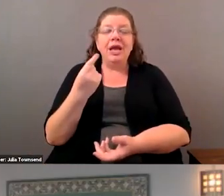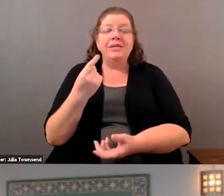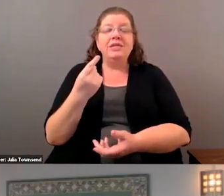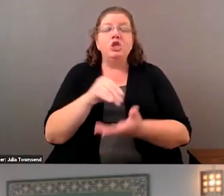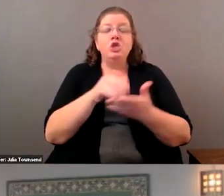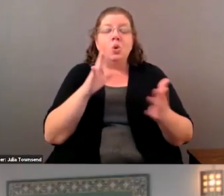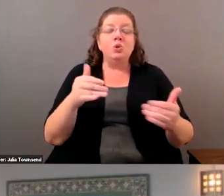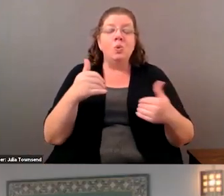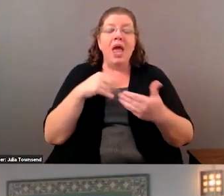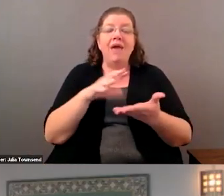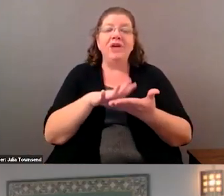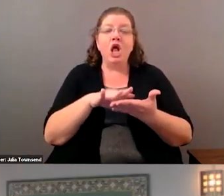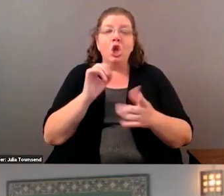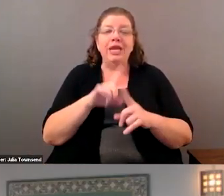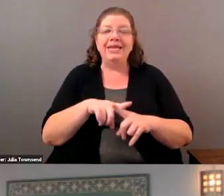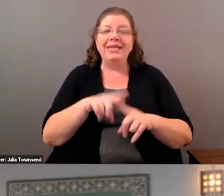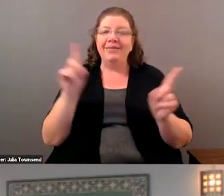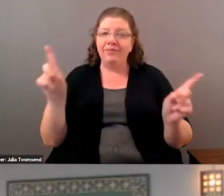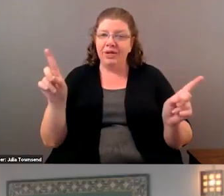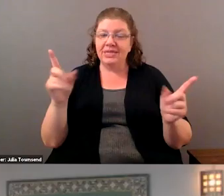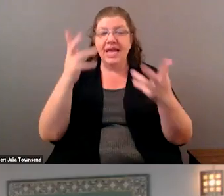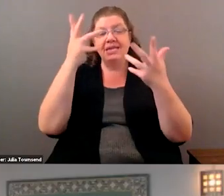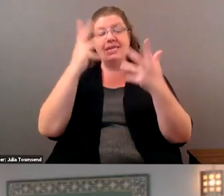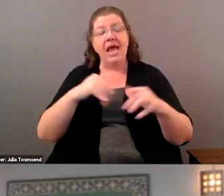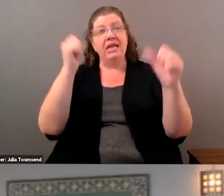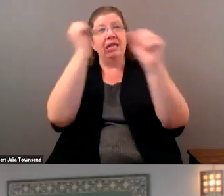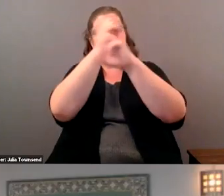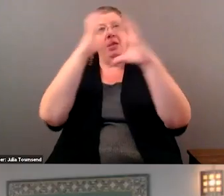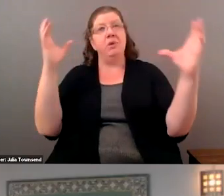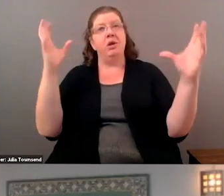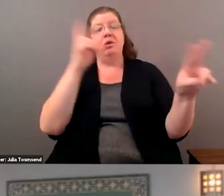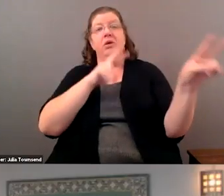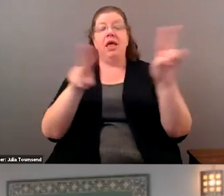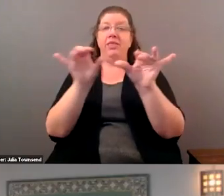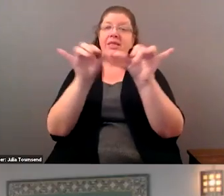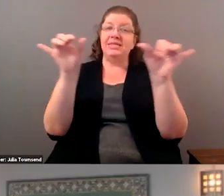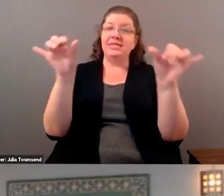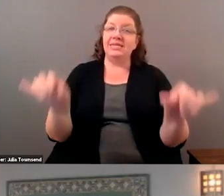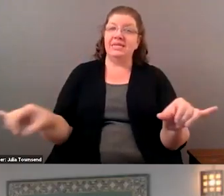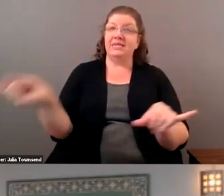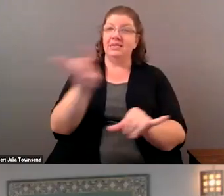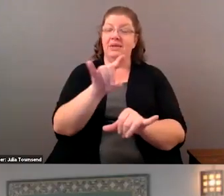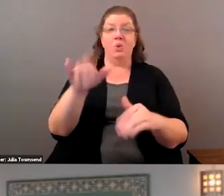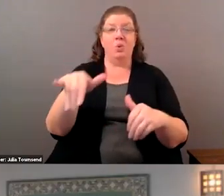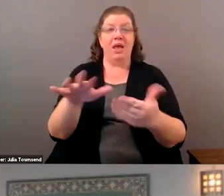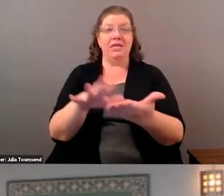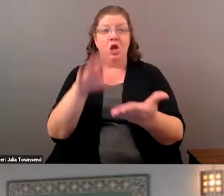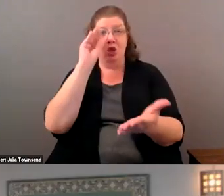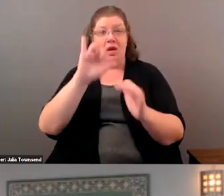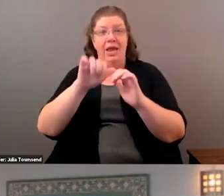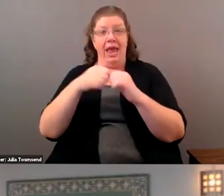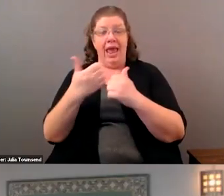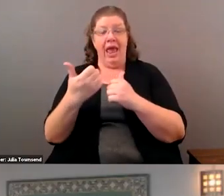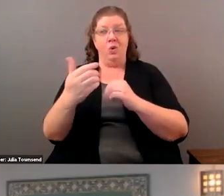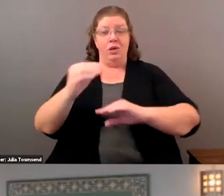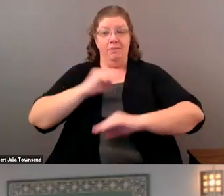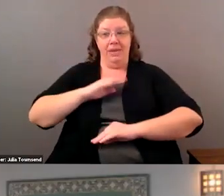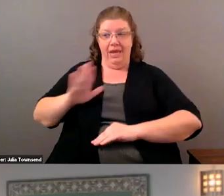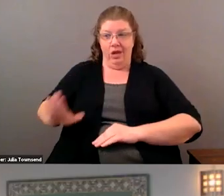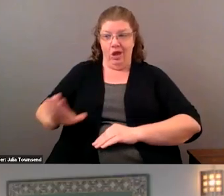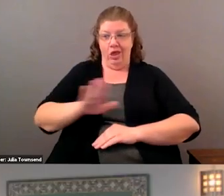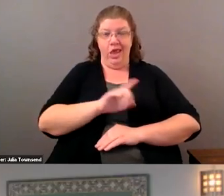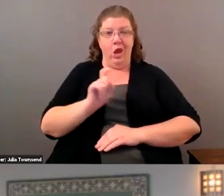con estas diferencias mi hijo que tiene diferencias y simplemente tenemos diferencias de aprendizaje y es muy triste porque cuando